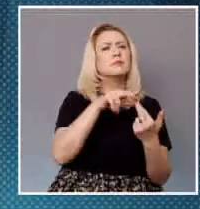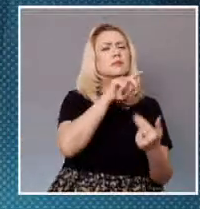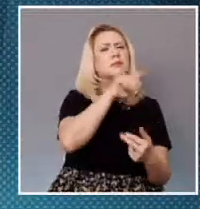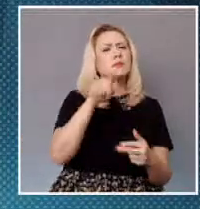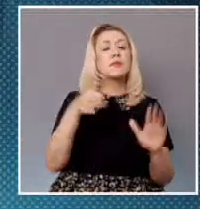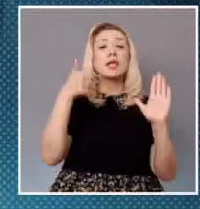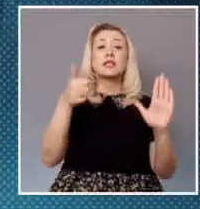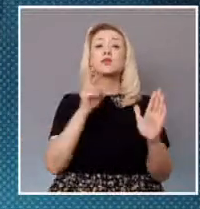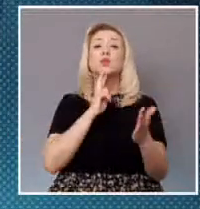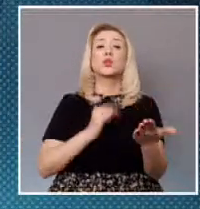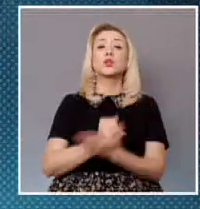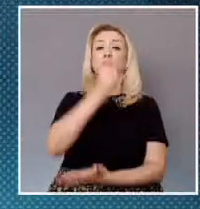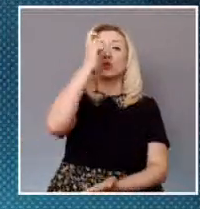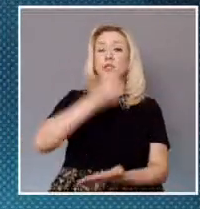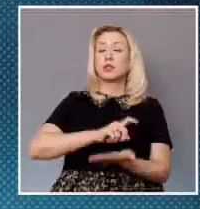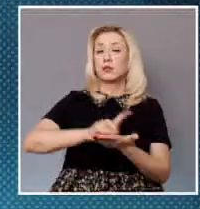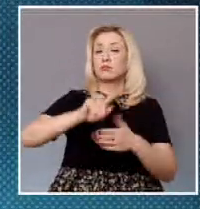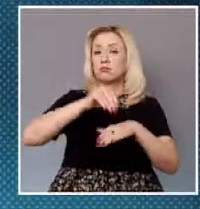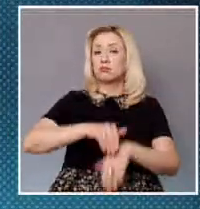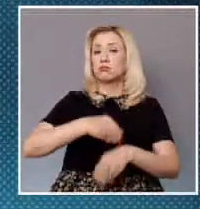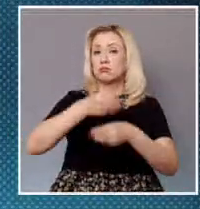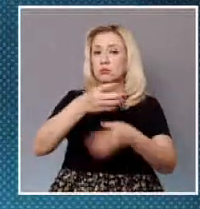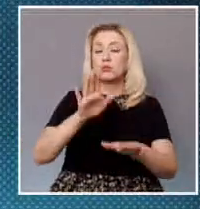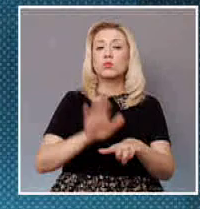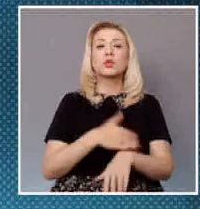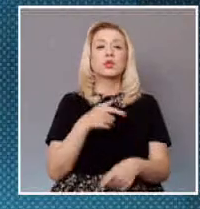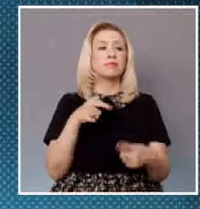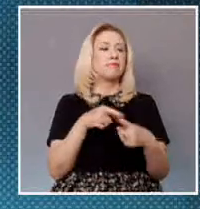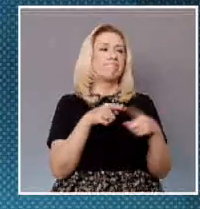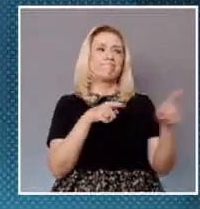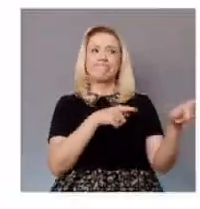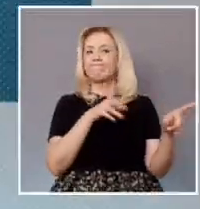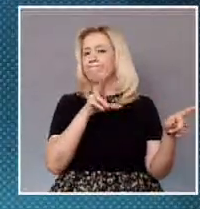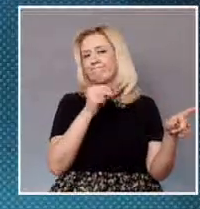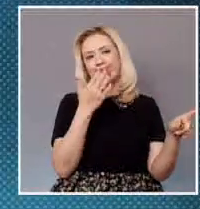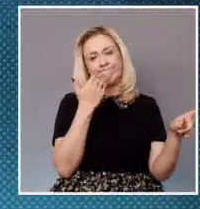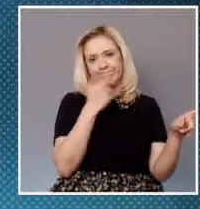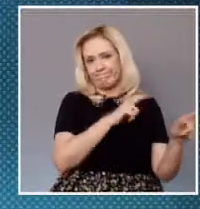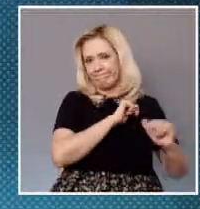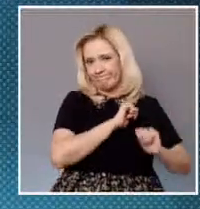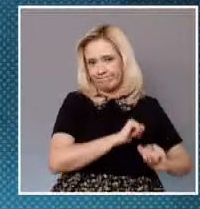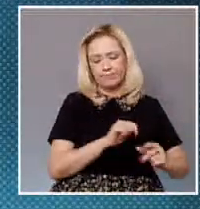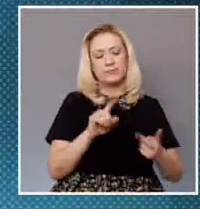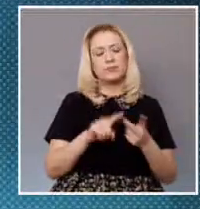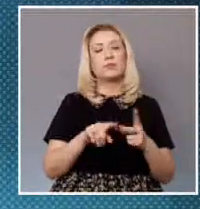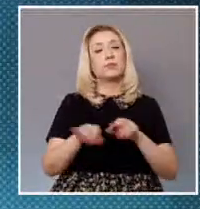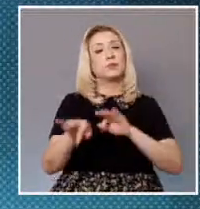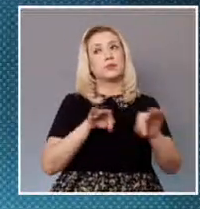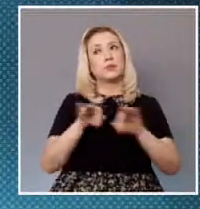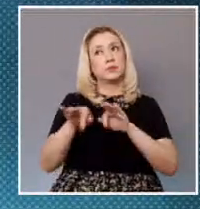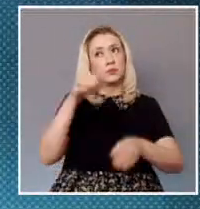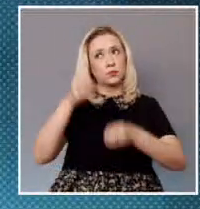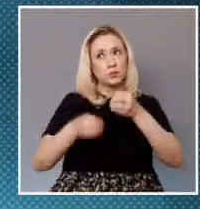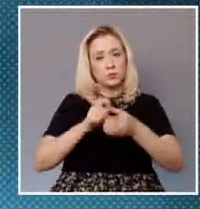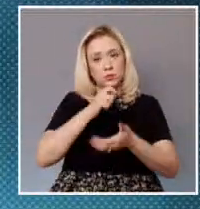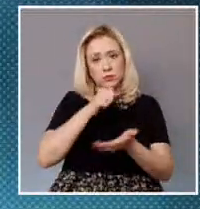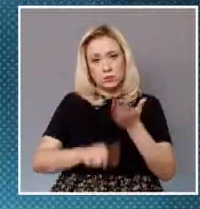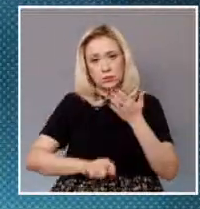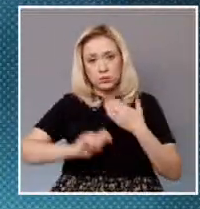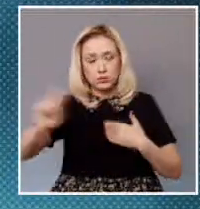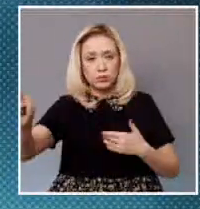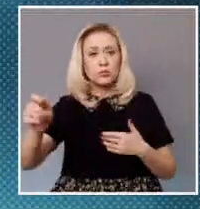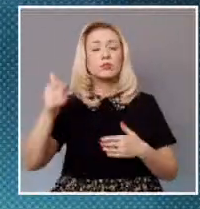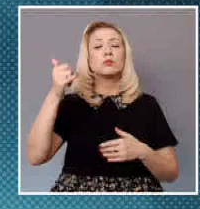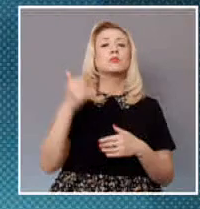sobre conflicto competencial inexistente, emplazamiento al juicio laboral, responsabilidades administrativas e interés jurídico en el juicio de